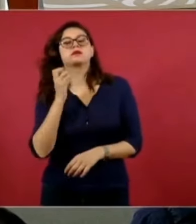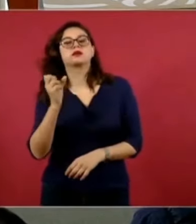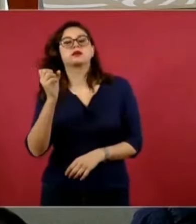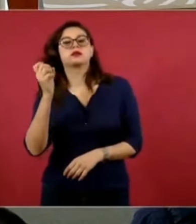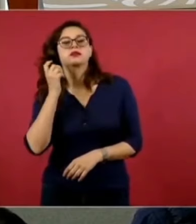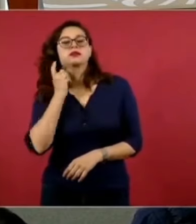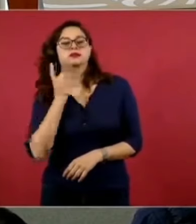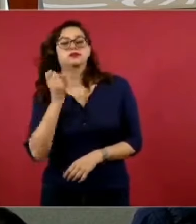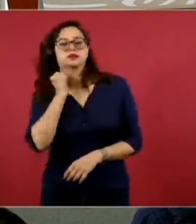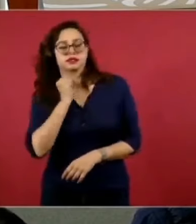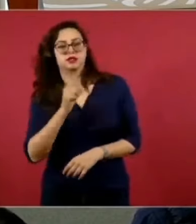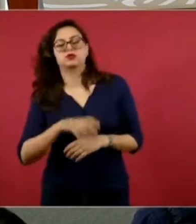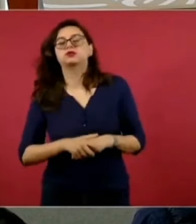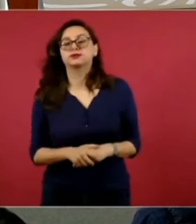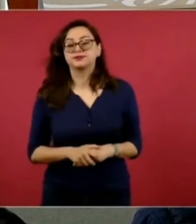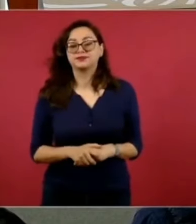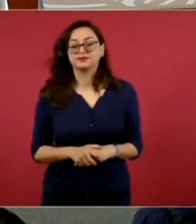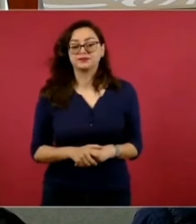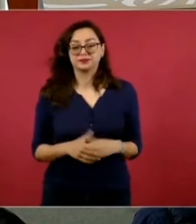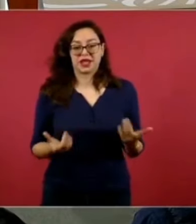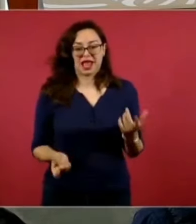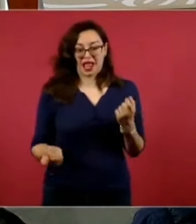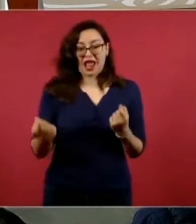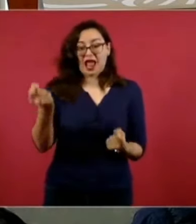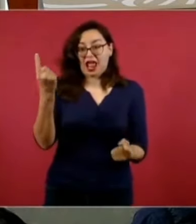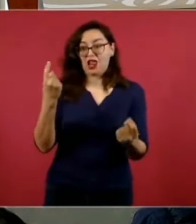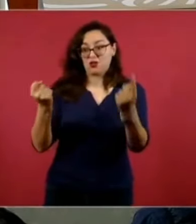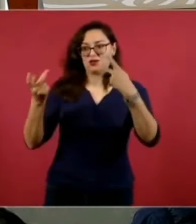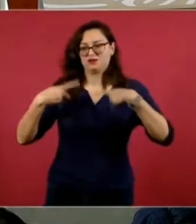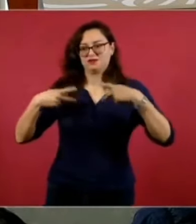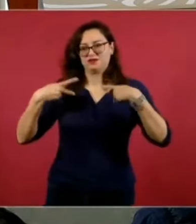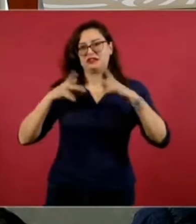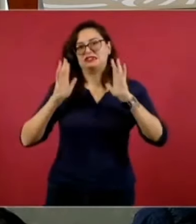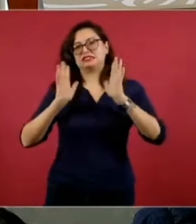hablar sobre este tema si me